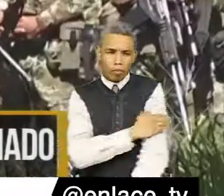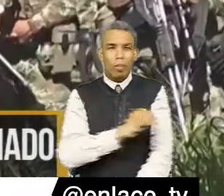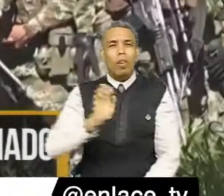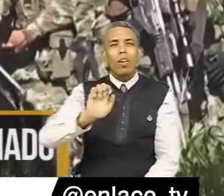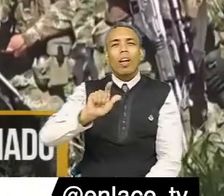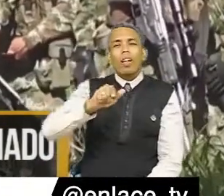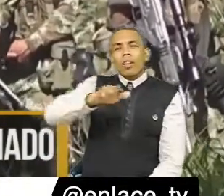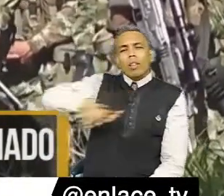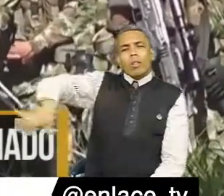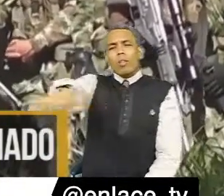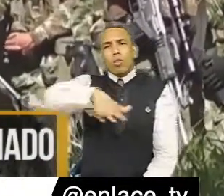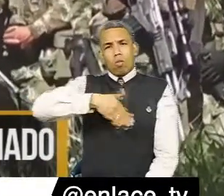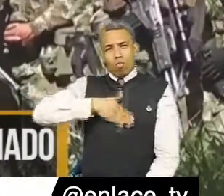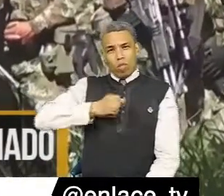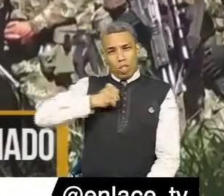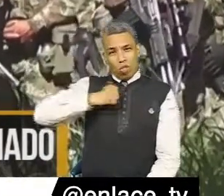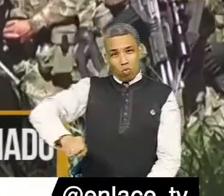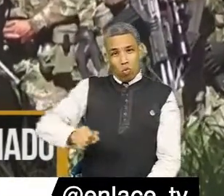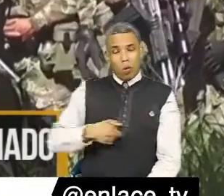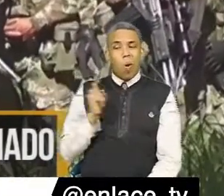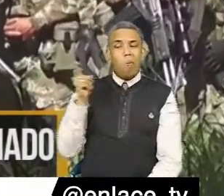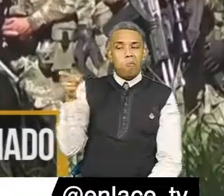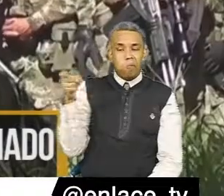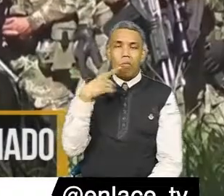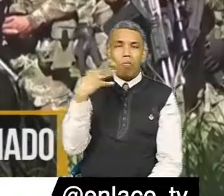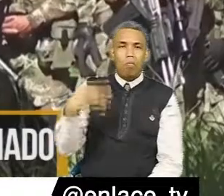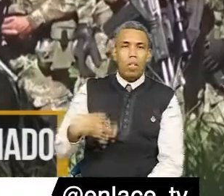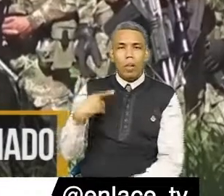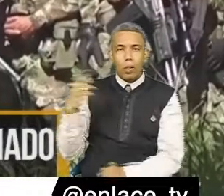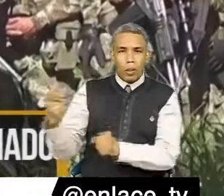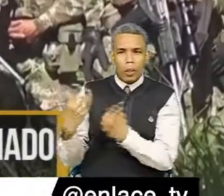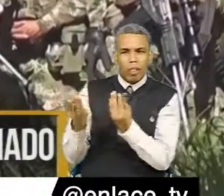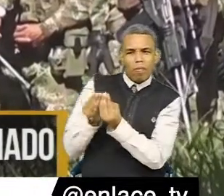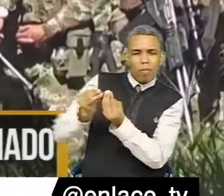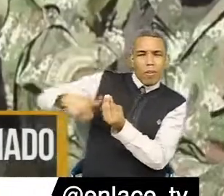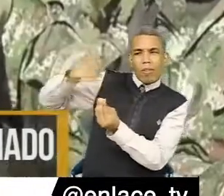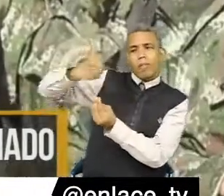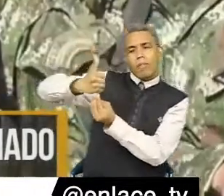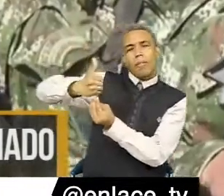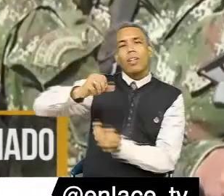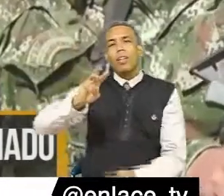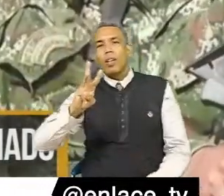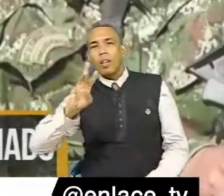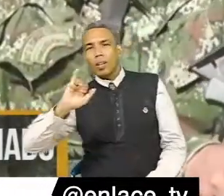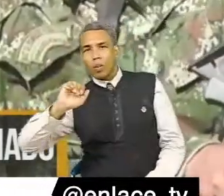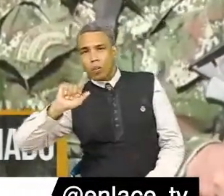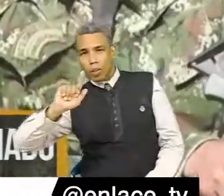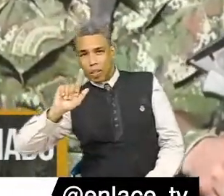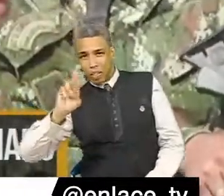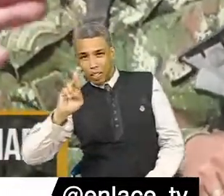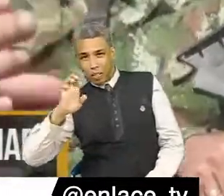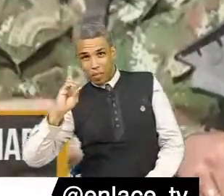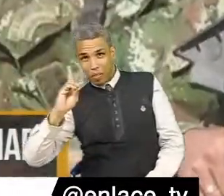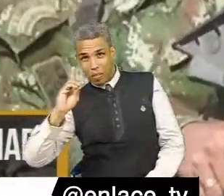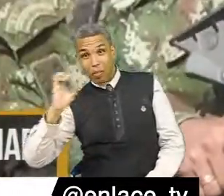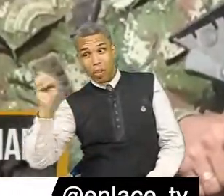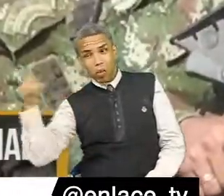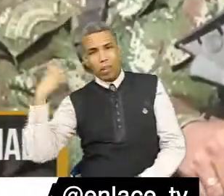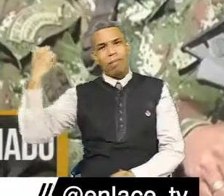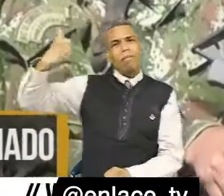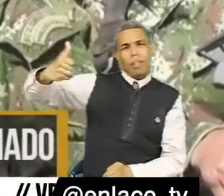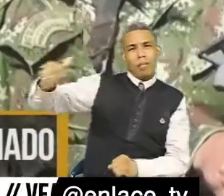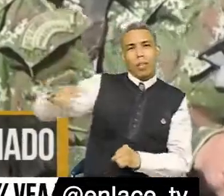bolívar especialmente el frente de guerra darío en el que su cabecilla sería wilfredo vázquez conocido con el alias de pirri o manolo de quien